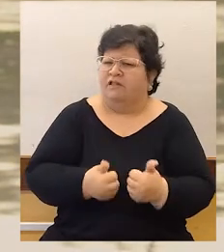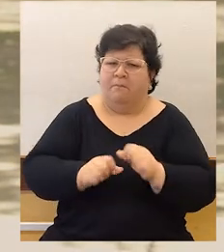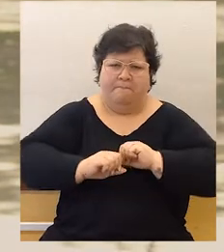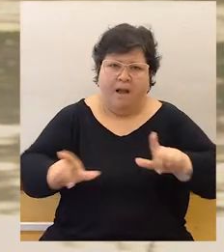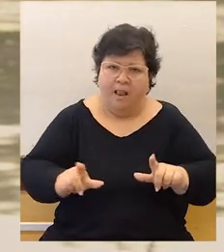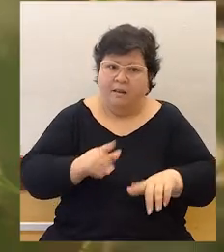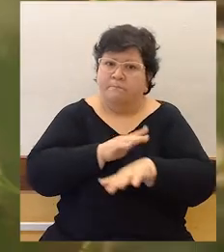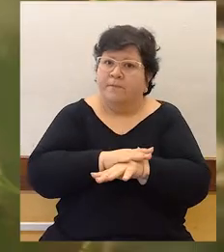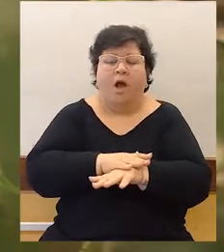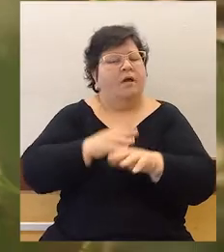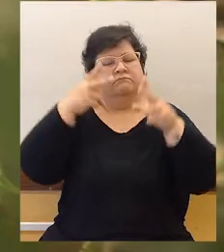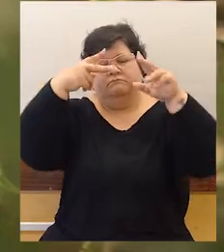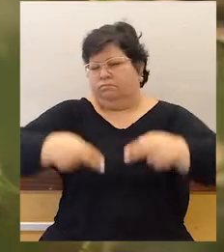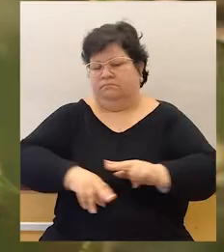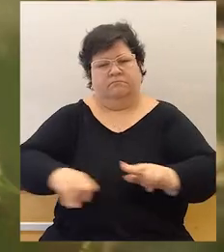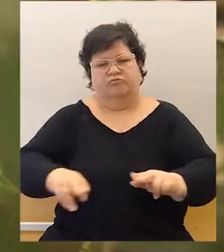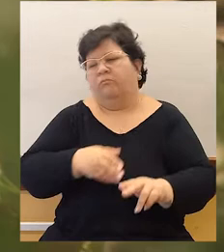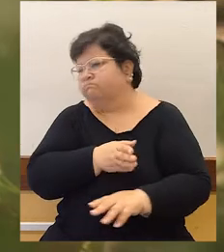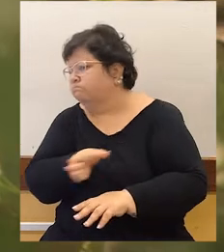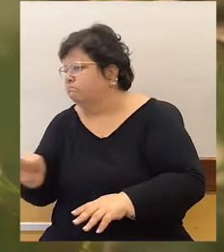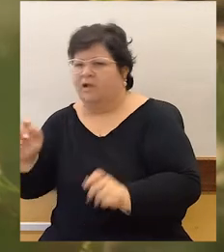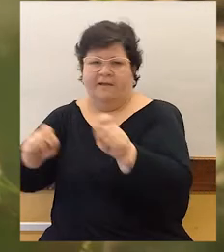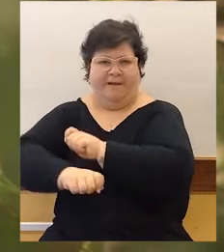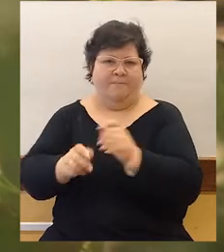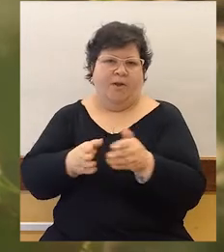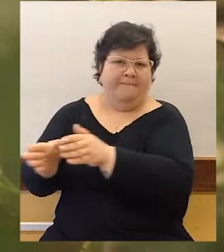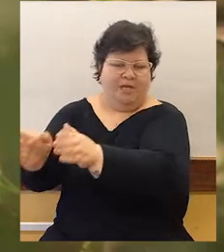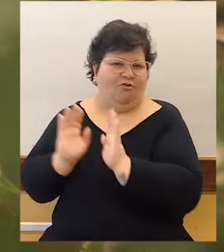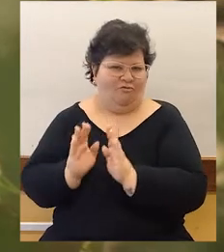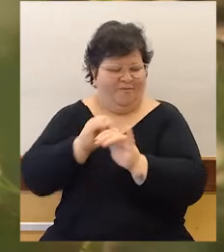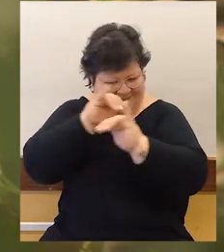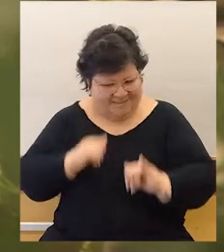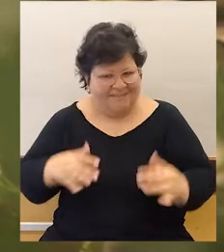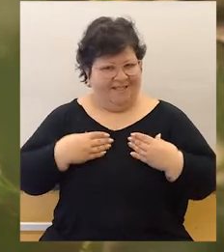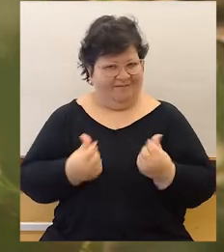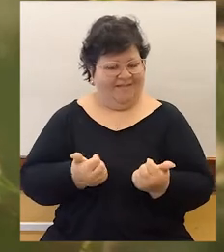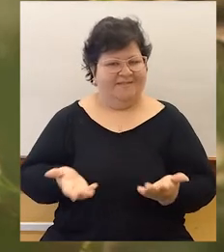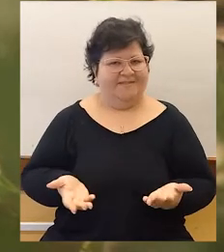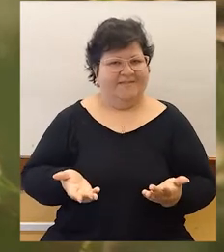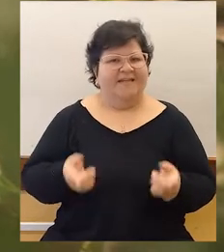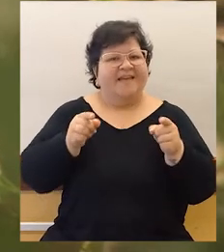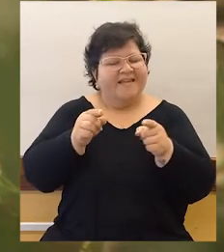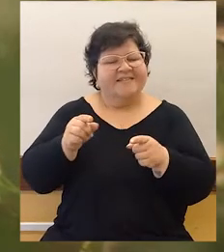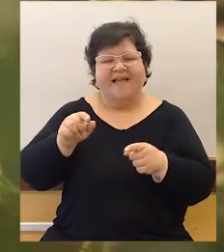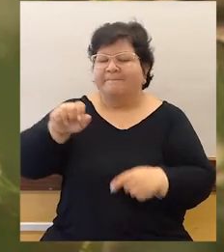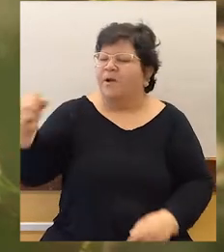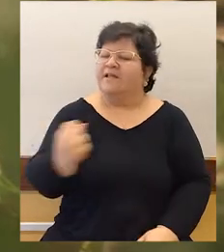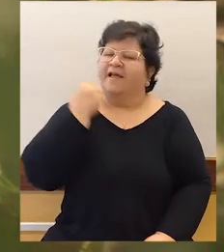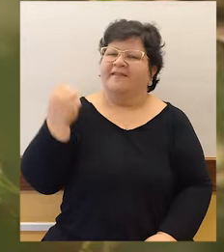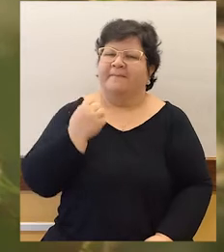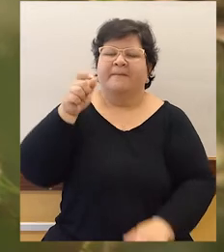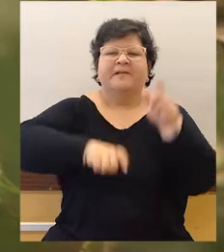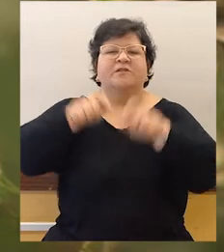mientras que hago el deporte, creo que voy a agarrar por otra cosa donde me sienta realizado y feliz. Y creo que esa es la gran clave para